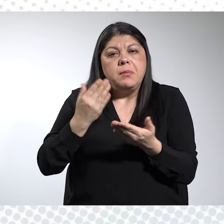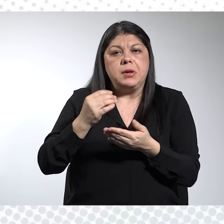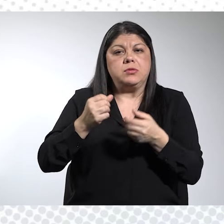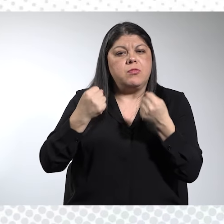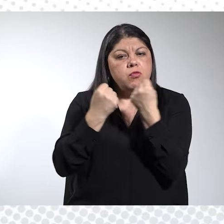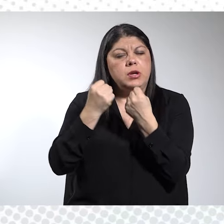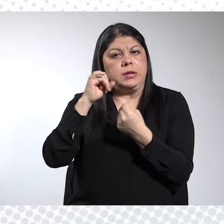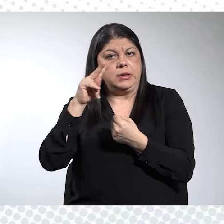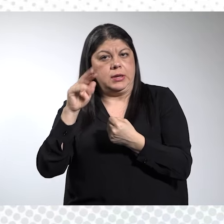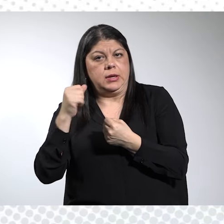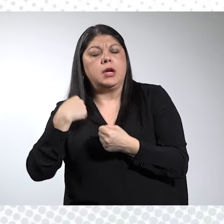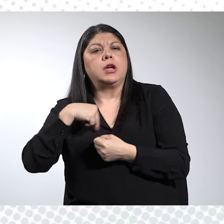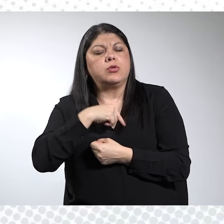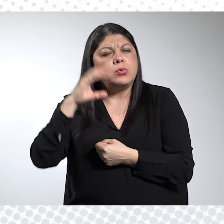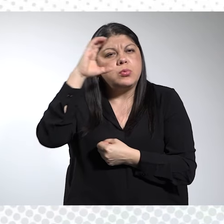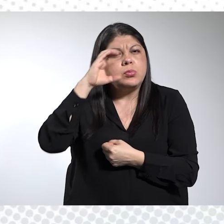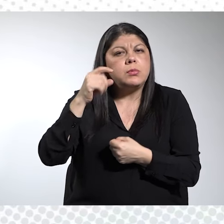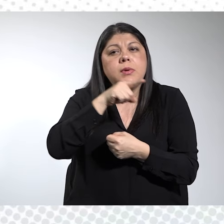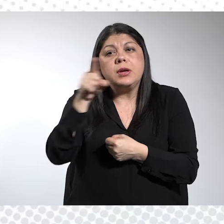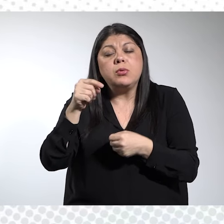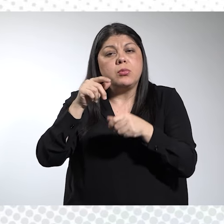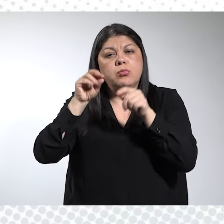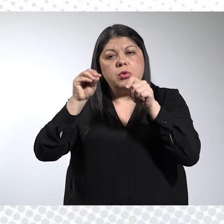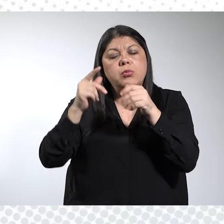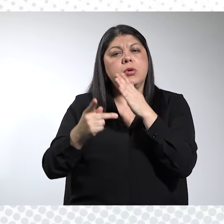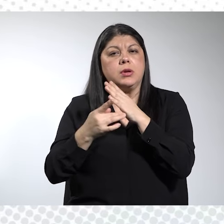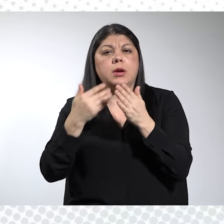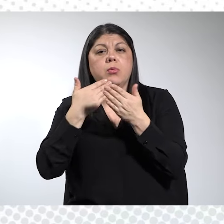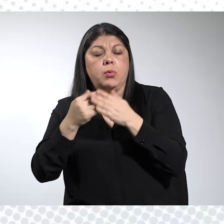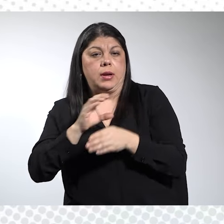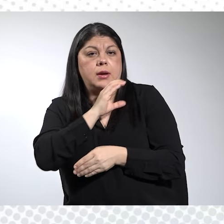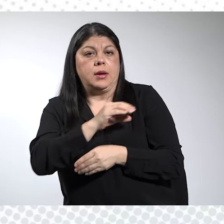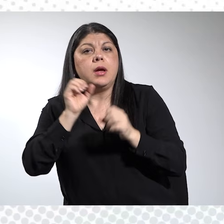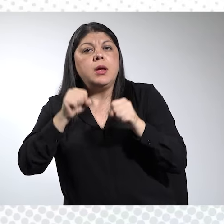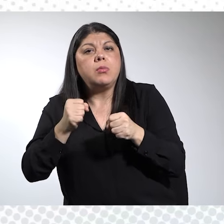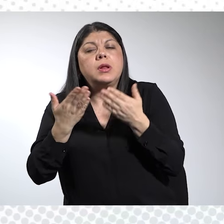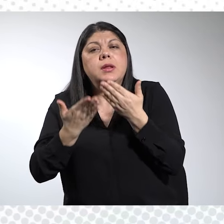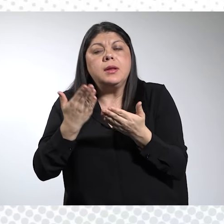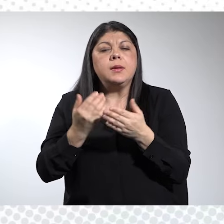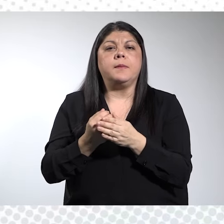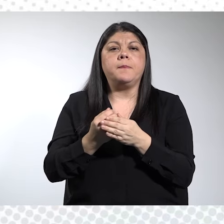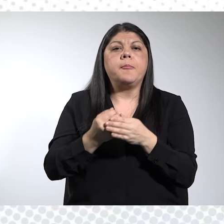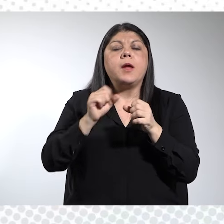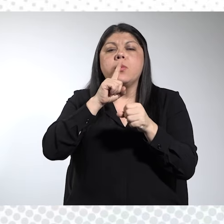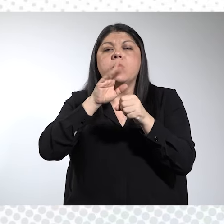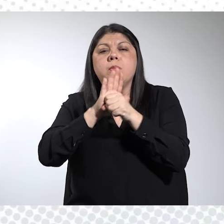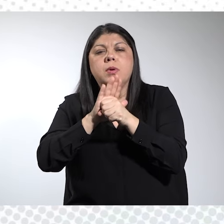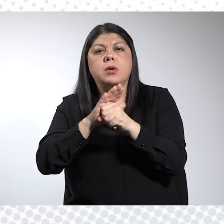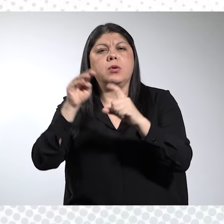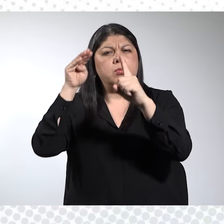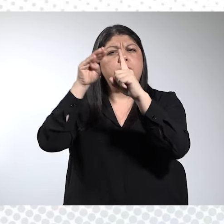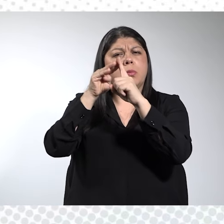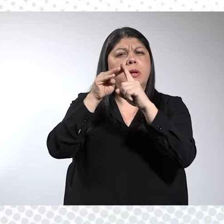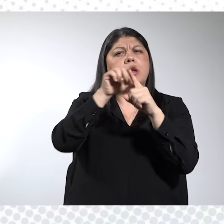eventualmente fortalecimiento del INA, que es lo que nosotros buscamos para que tengan formación técnica de calidad y puedan eventualmente ver cumplidos los